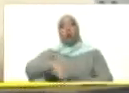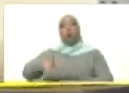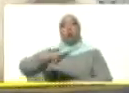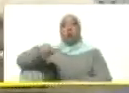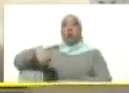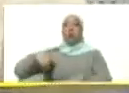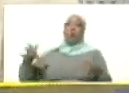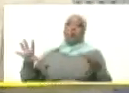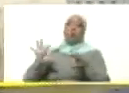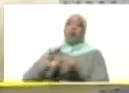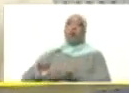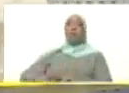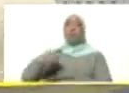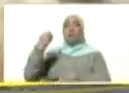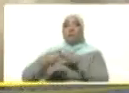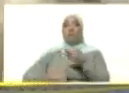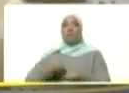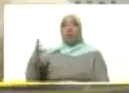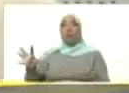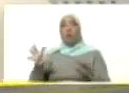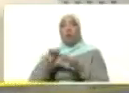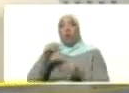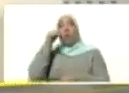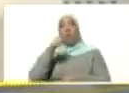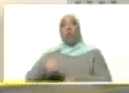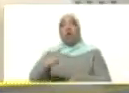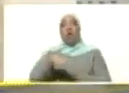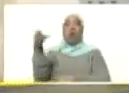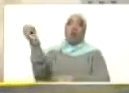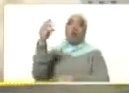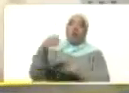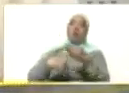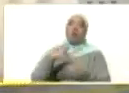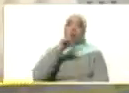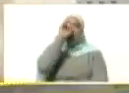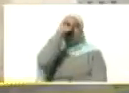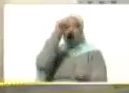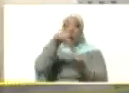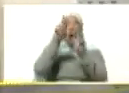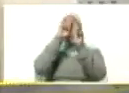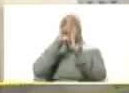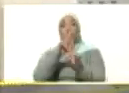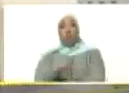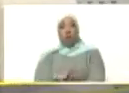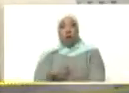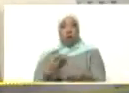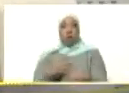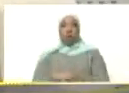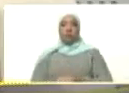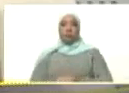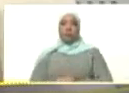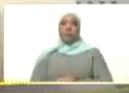unión cada vez más debe ser una unión para la acción, para el logro de resultados, para llevar